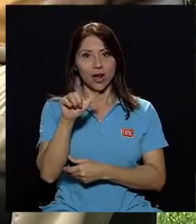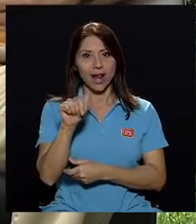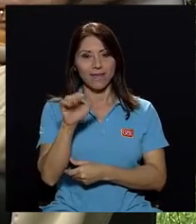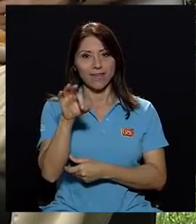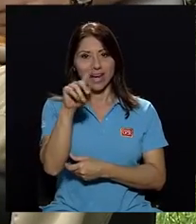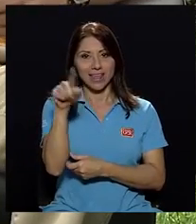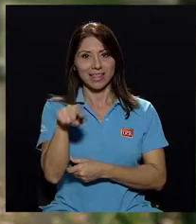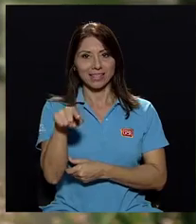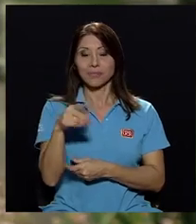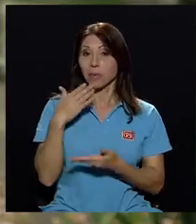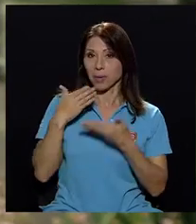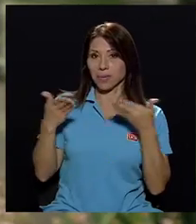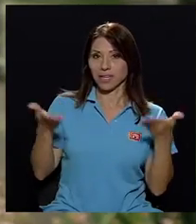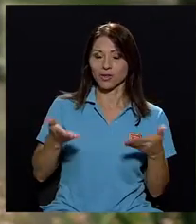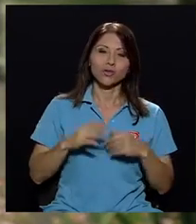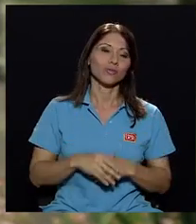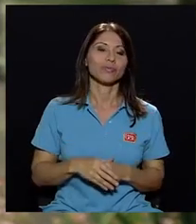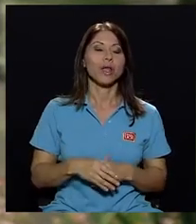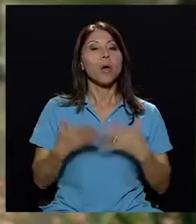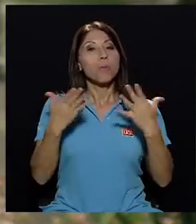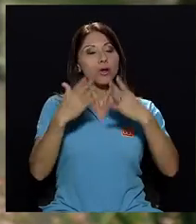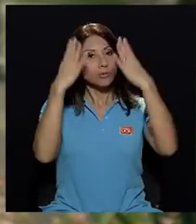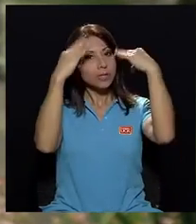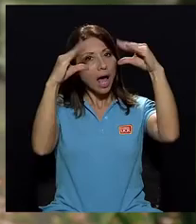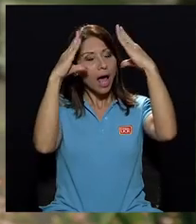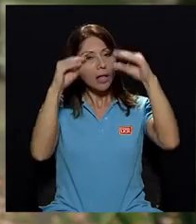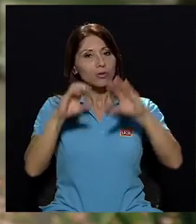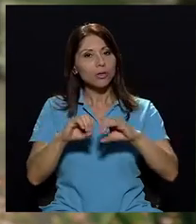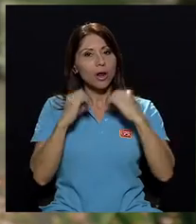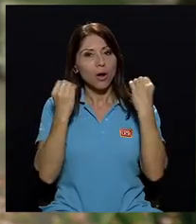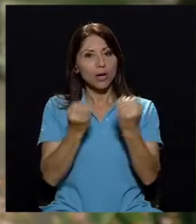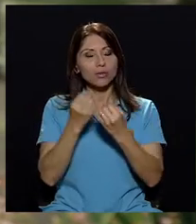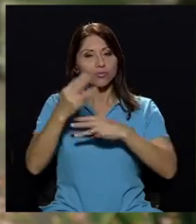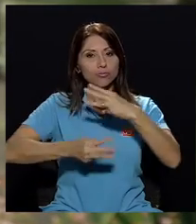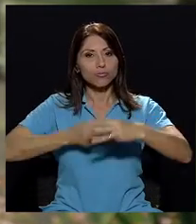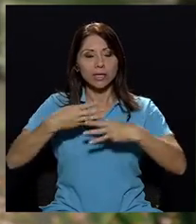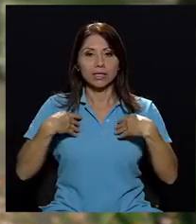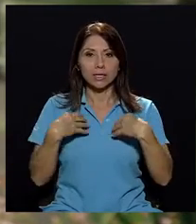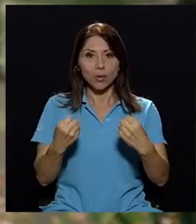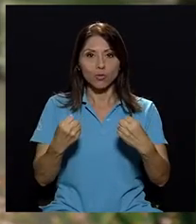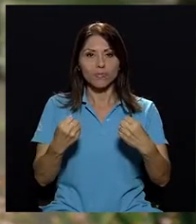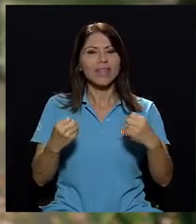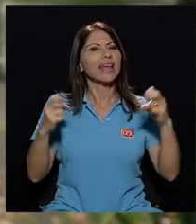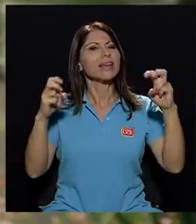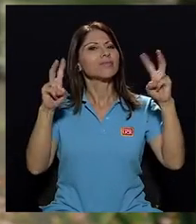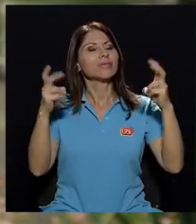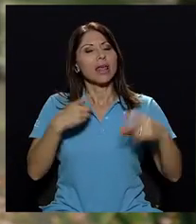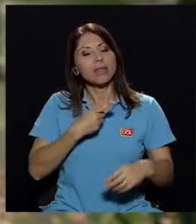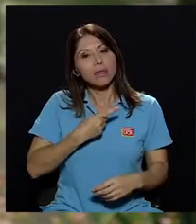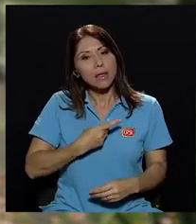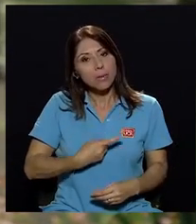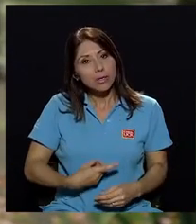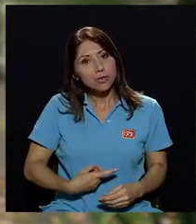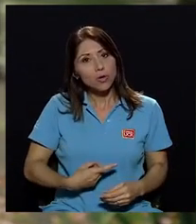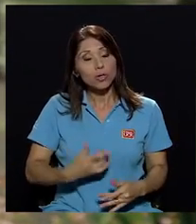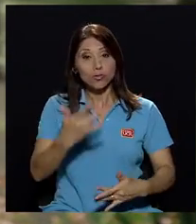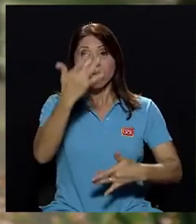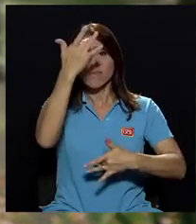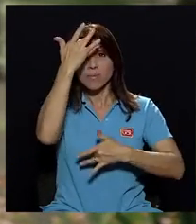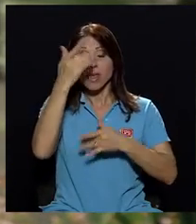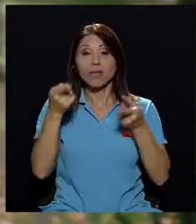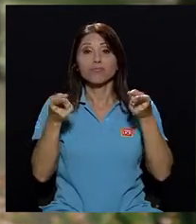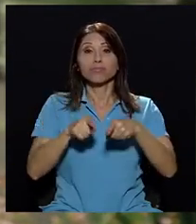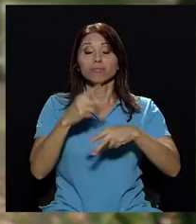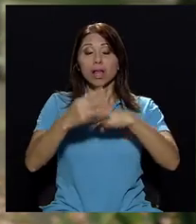Bienvenidos. Bueno, según datos de la Organización Mundial de la Salud, la depresión es una enfermedad frecuente en el mundo que puede